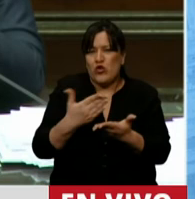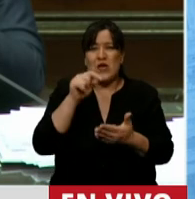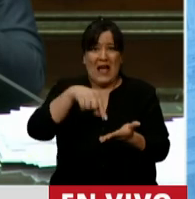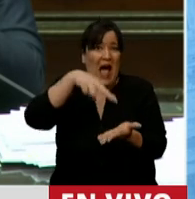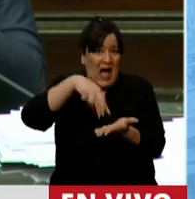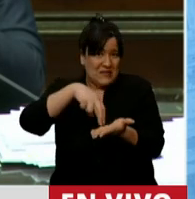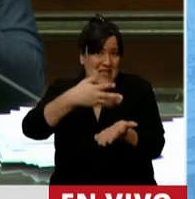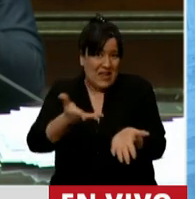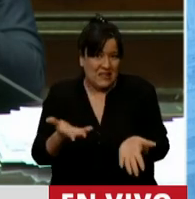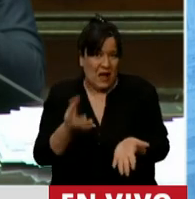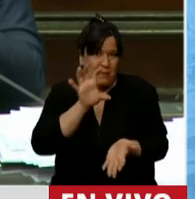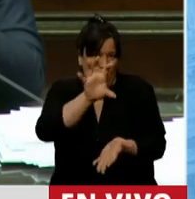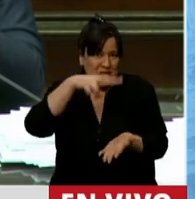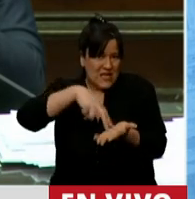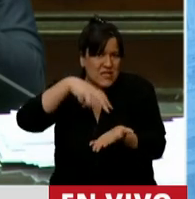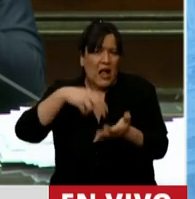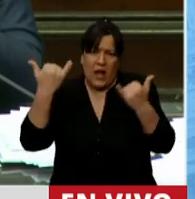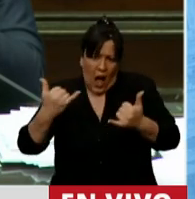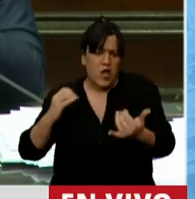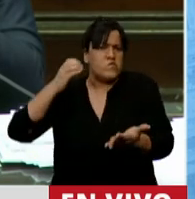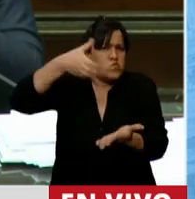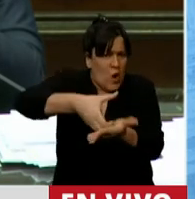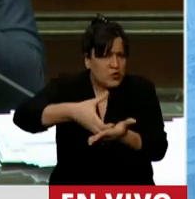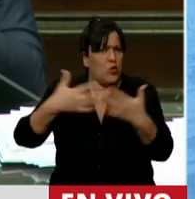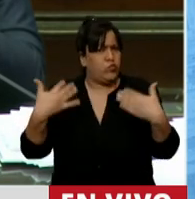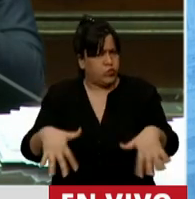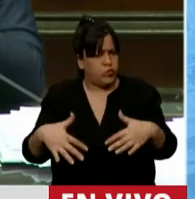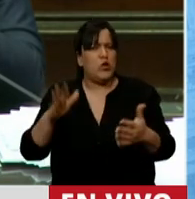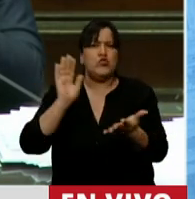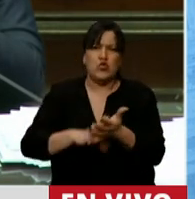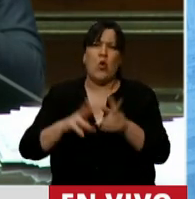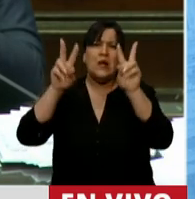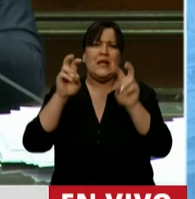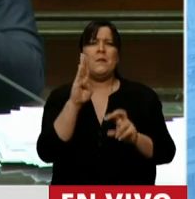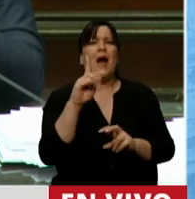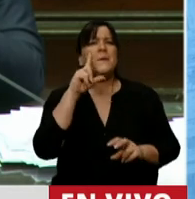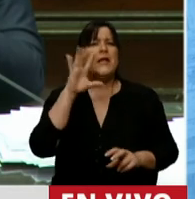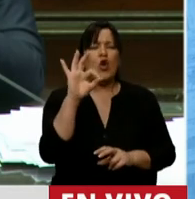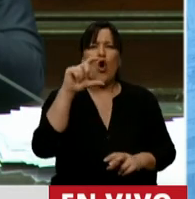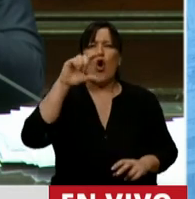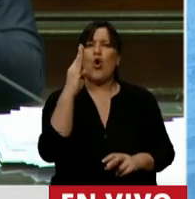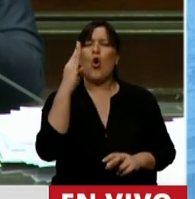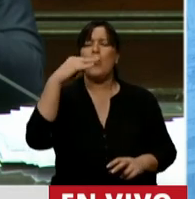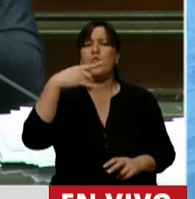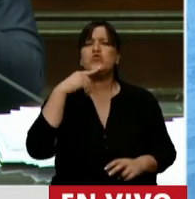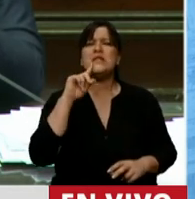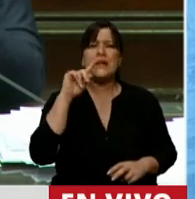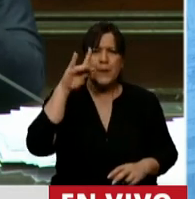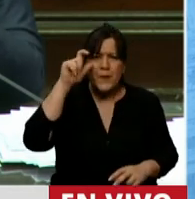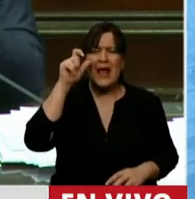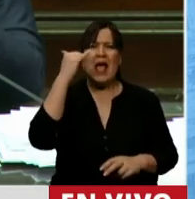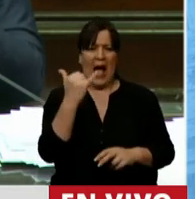tiene grandes inversiones puestas en lo que significa el biocombustible, si tienen previsto